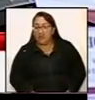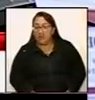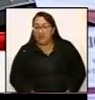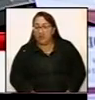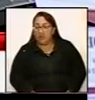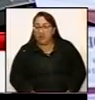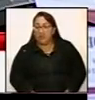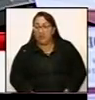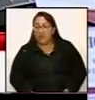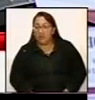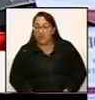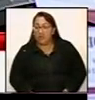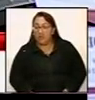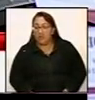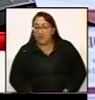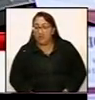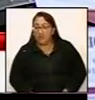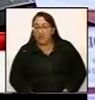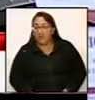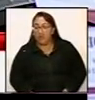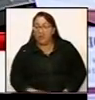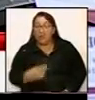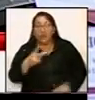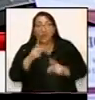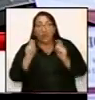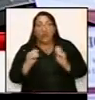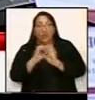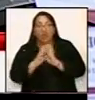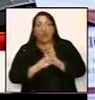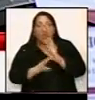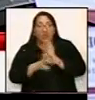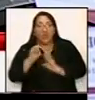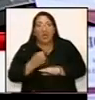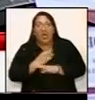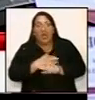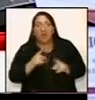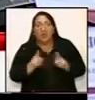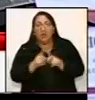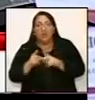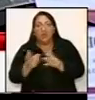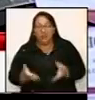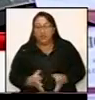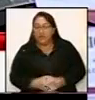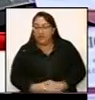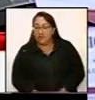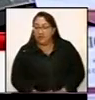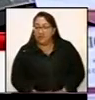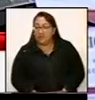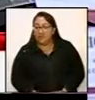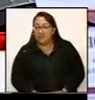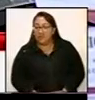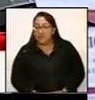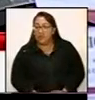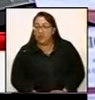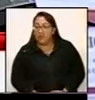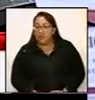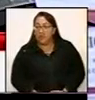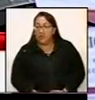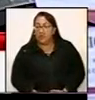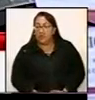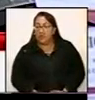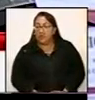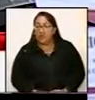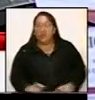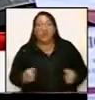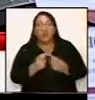veas que tribunales constitucionales como los que tenemos ahora, hemos tenido antes también. Y eso es lo que el congresista de